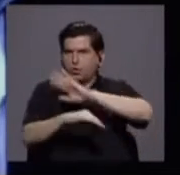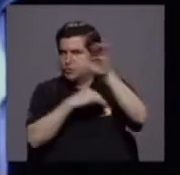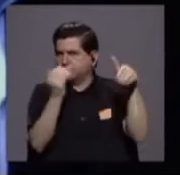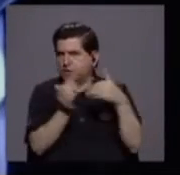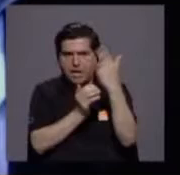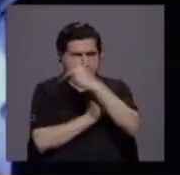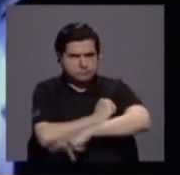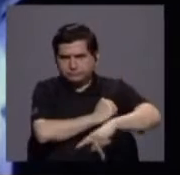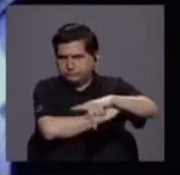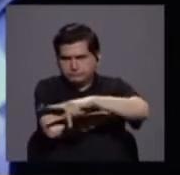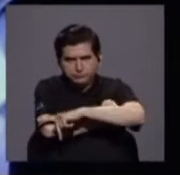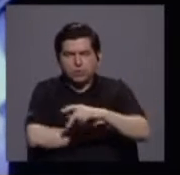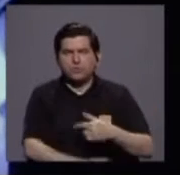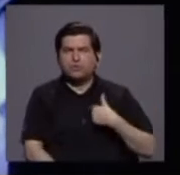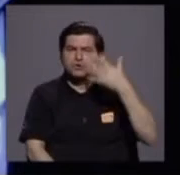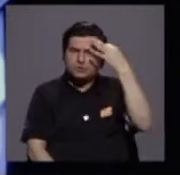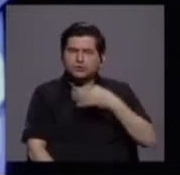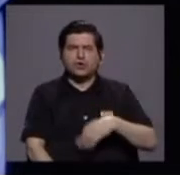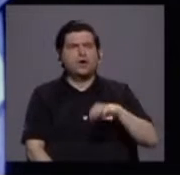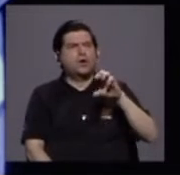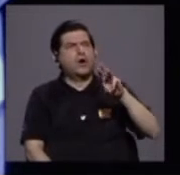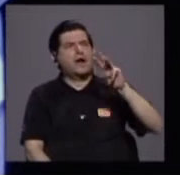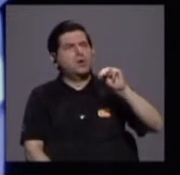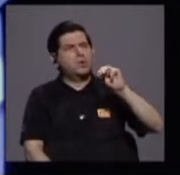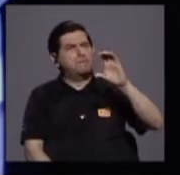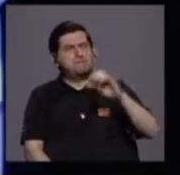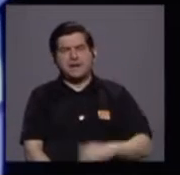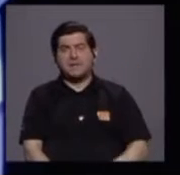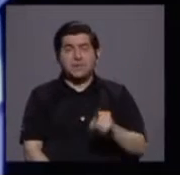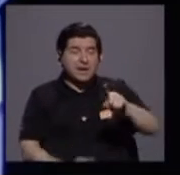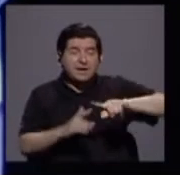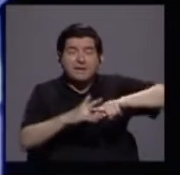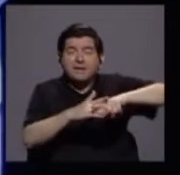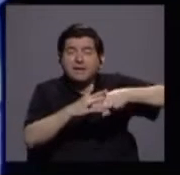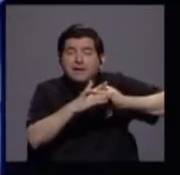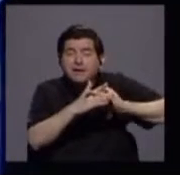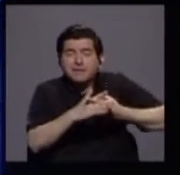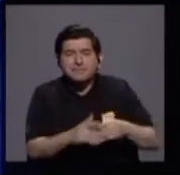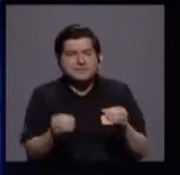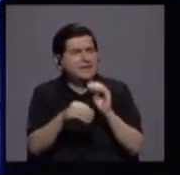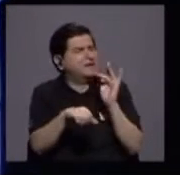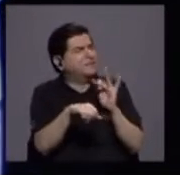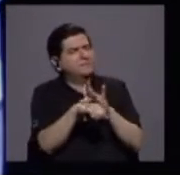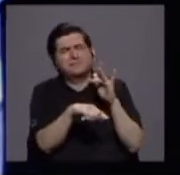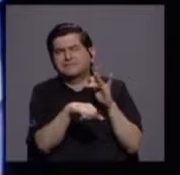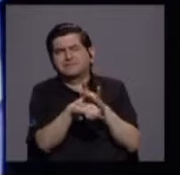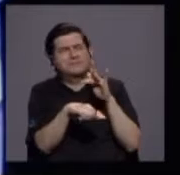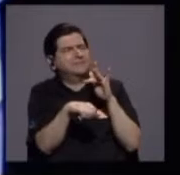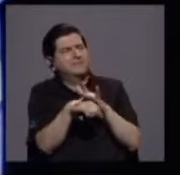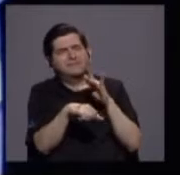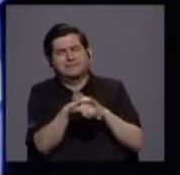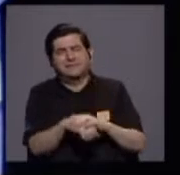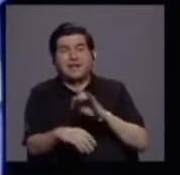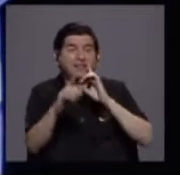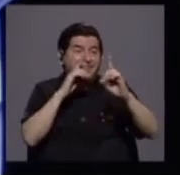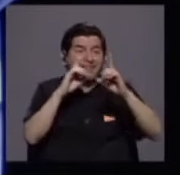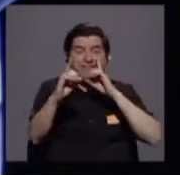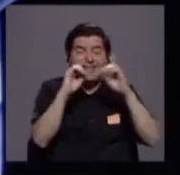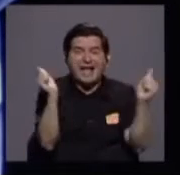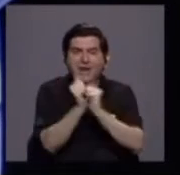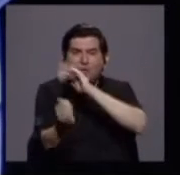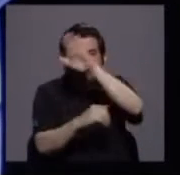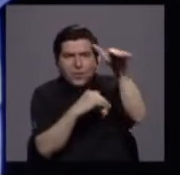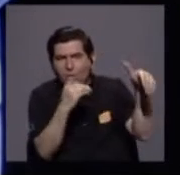país. Yo sí creo que Carlos Manuel hubiera empezado mucho más temprano un diálogo con